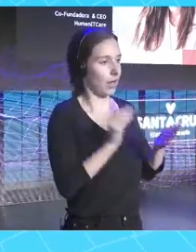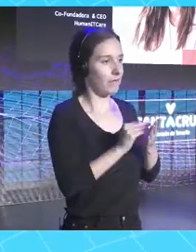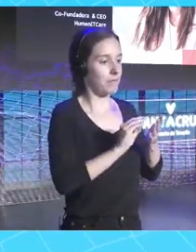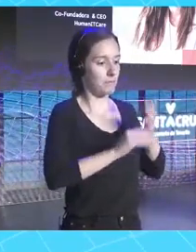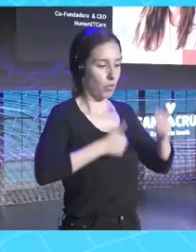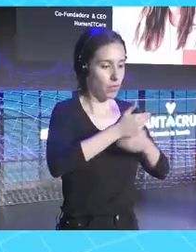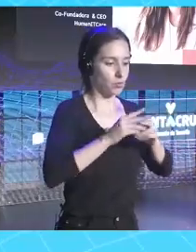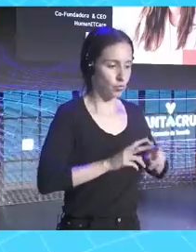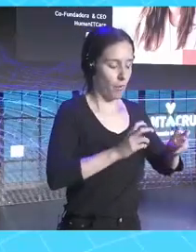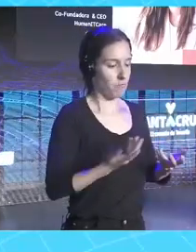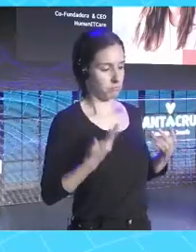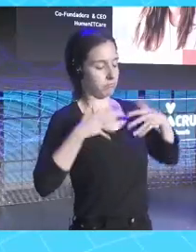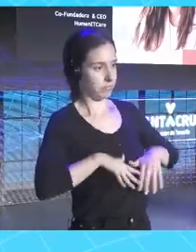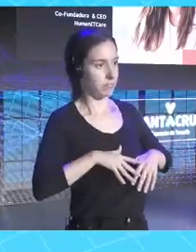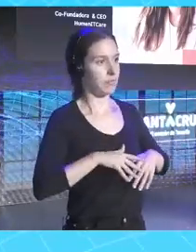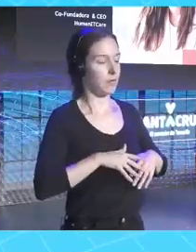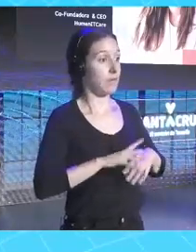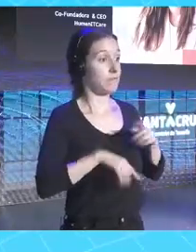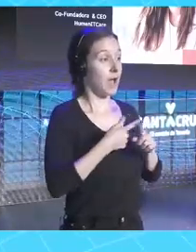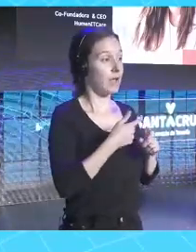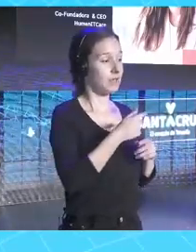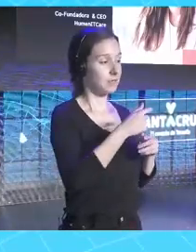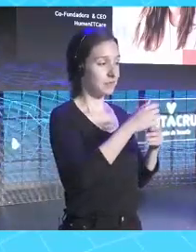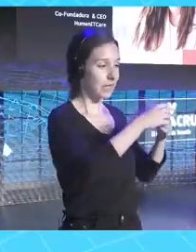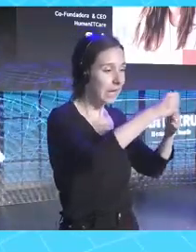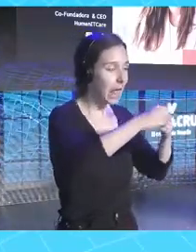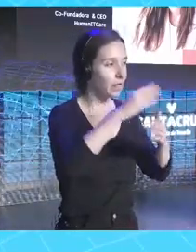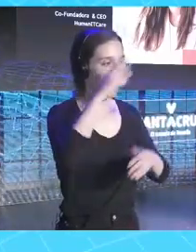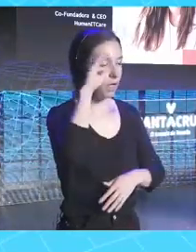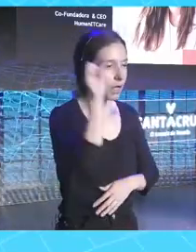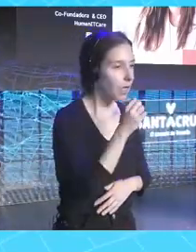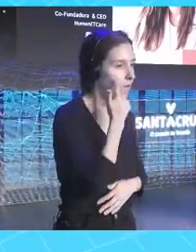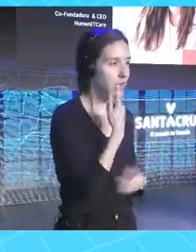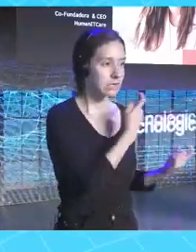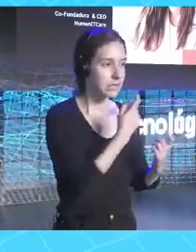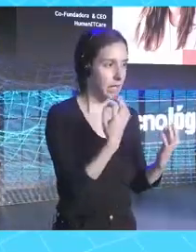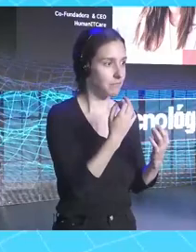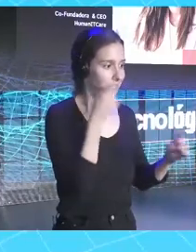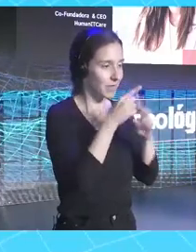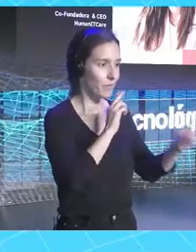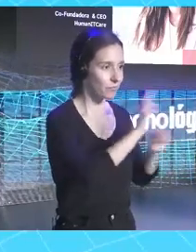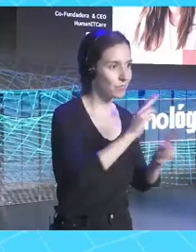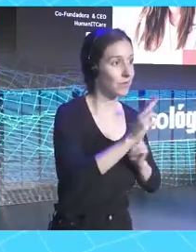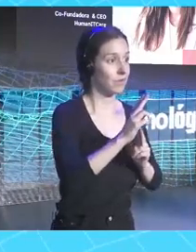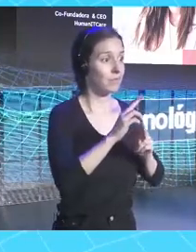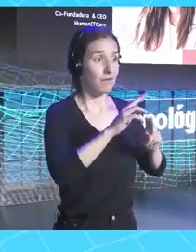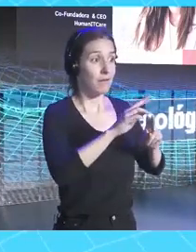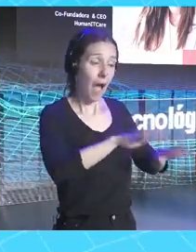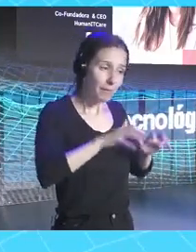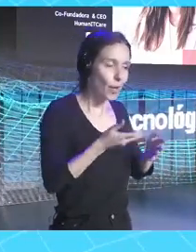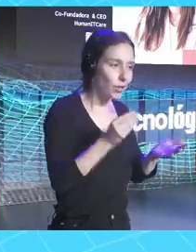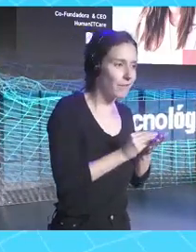nuevos procesos no dejar de escuchar que necesitan realmente tus clientes no dejar de aprender a veces llevarte pues